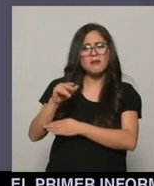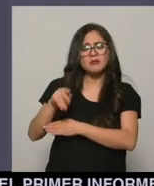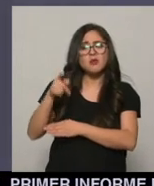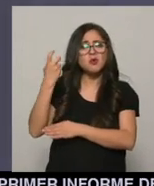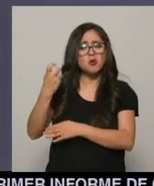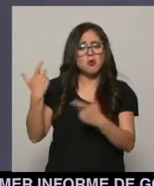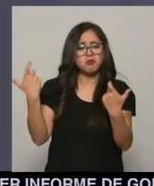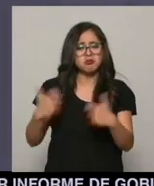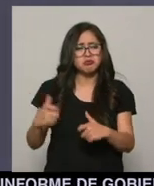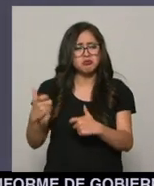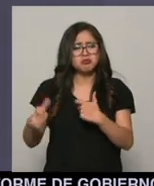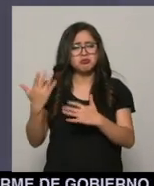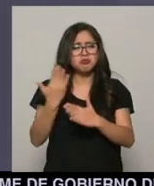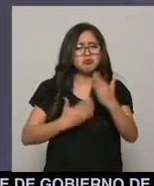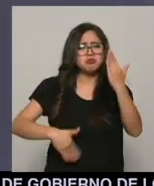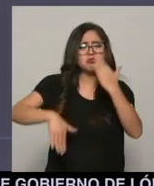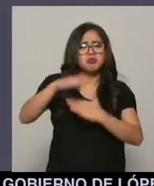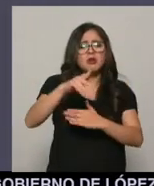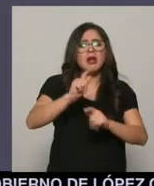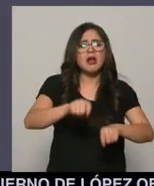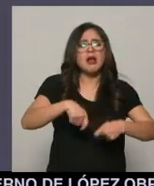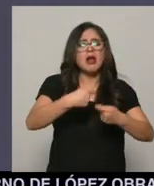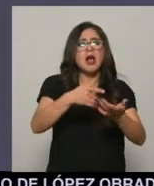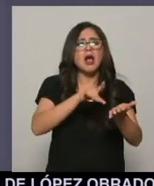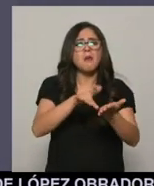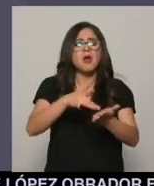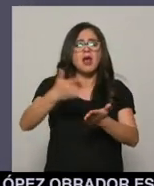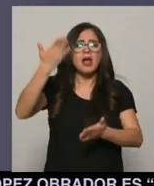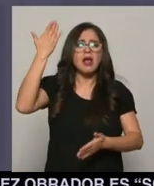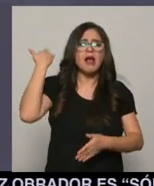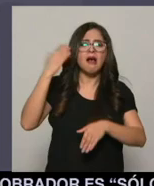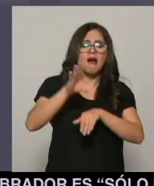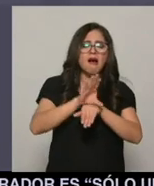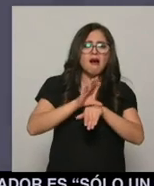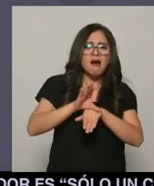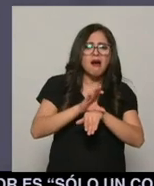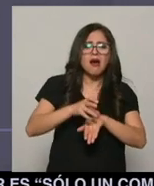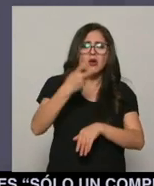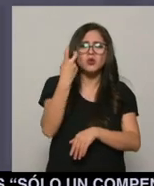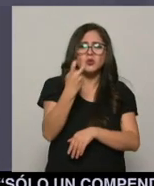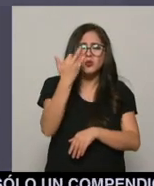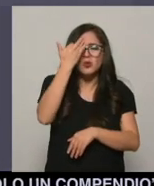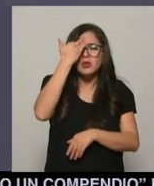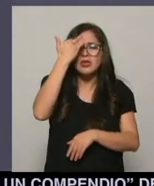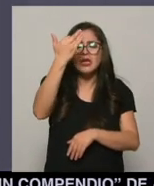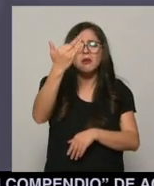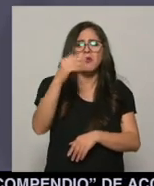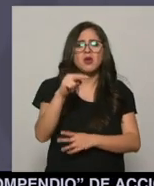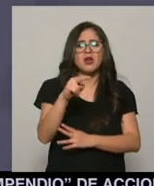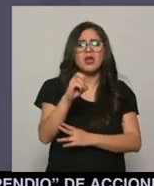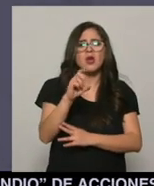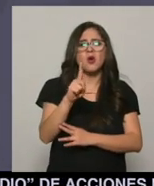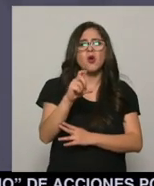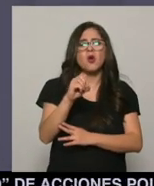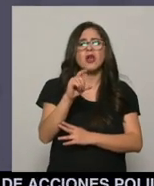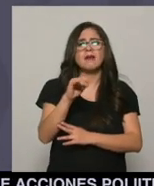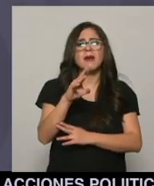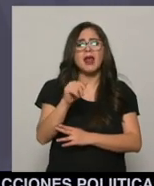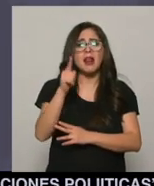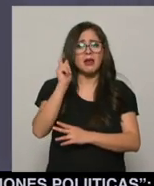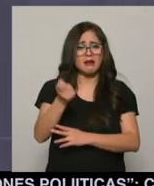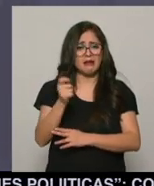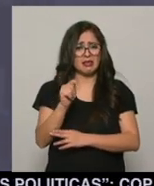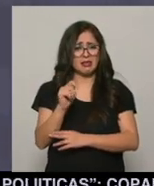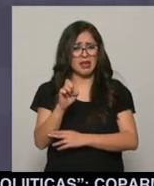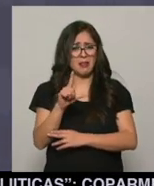crecimiento, fue beneficiado en las licitaciones de Carlos Salinas de Gortari en el periodo más neoliberal con Telmex, y hoy el presidente de la República no